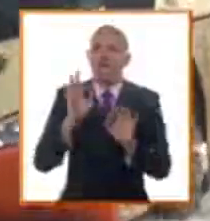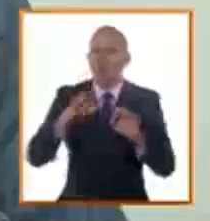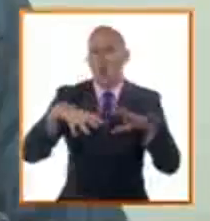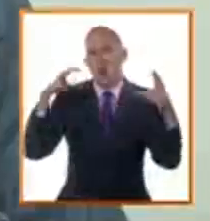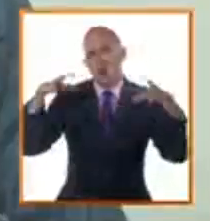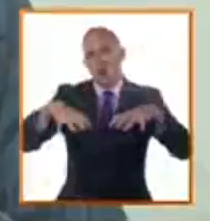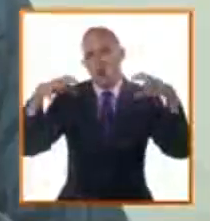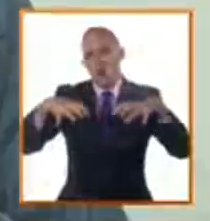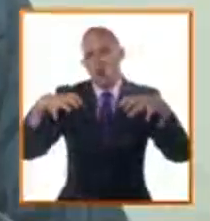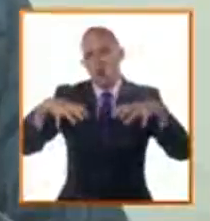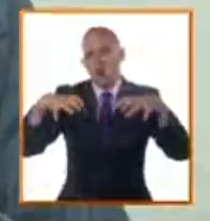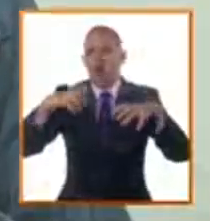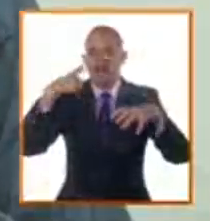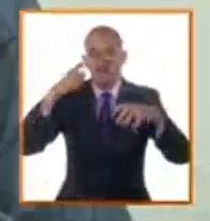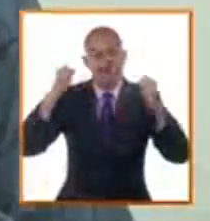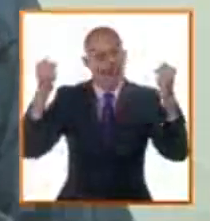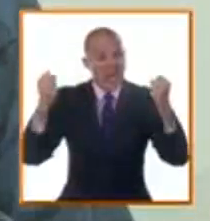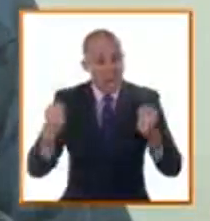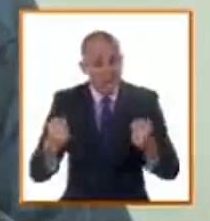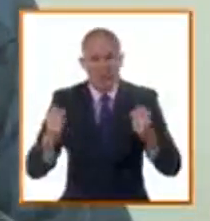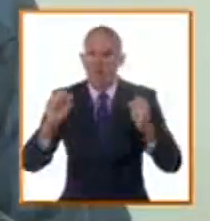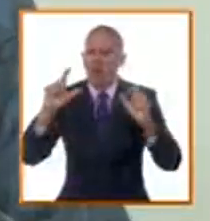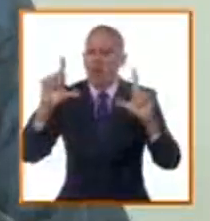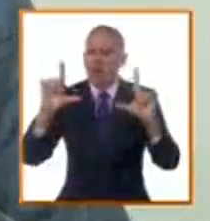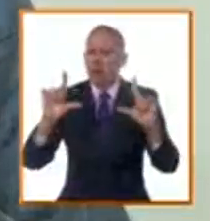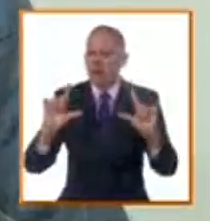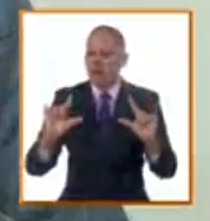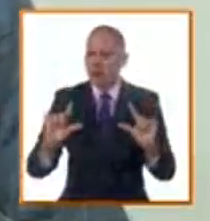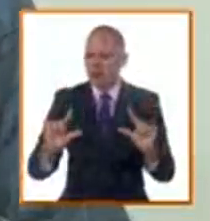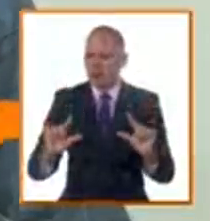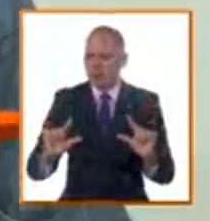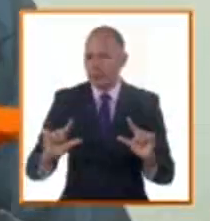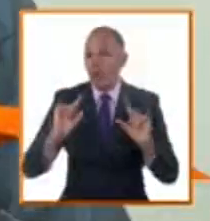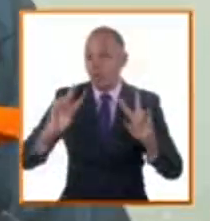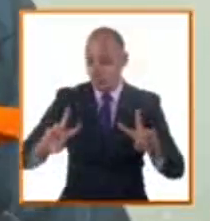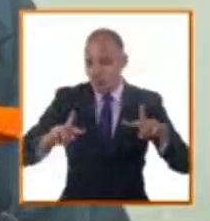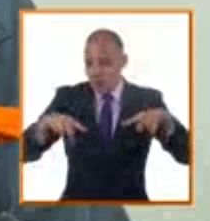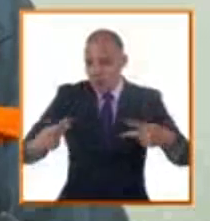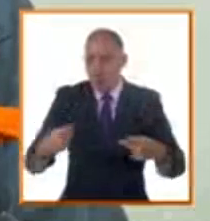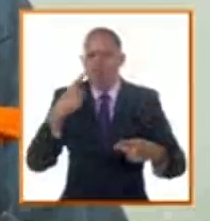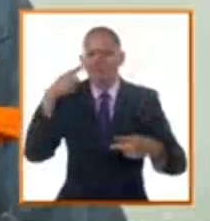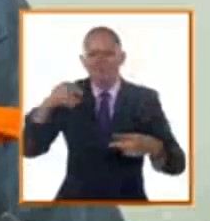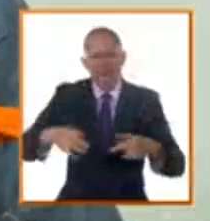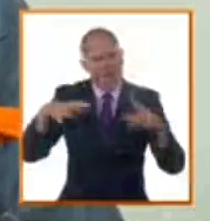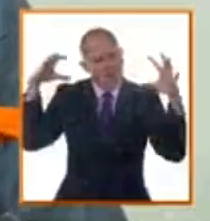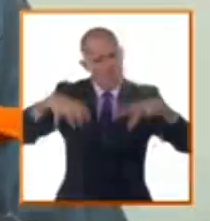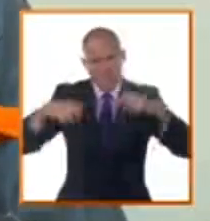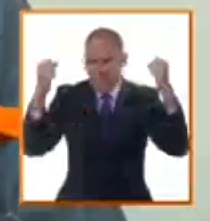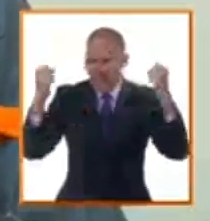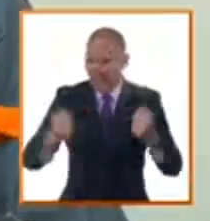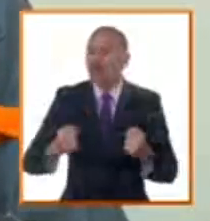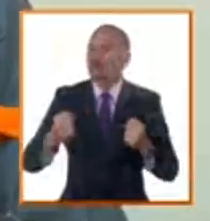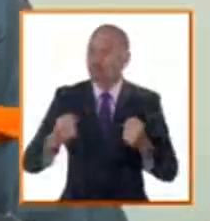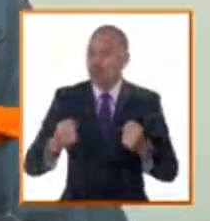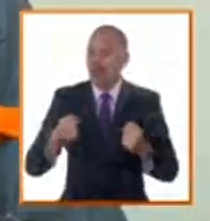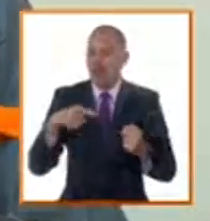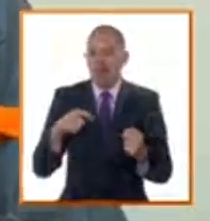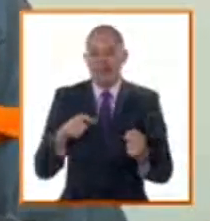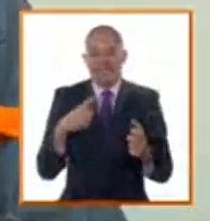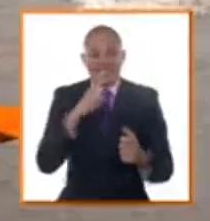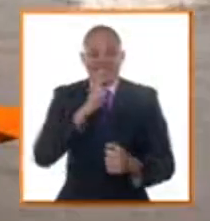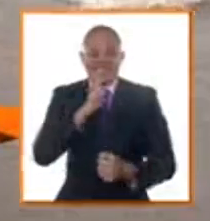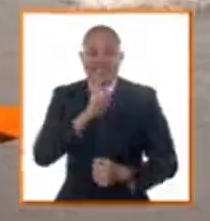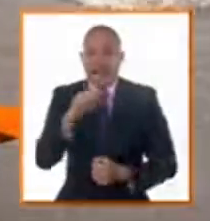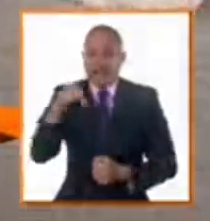sobre la provincia, que agravó la situación hidrometeorológica, creando una situación compleja para la